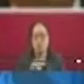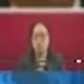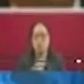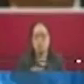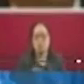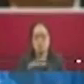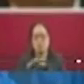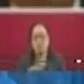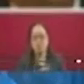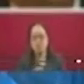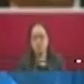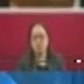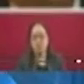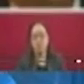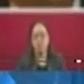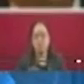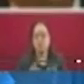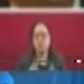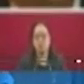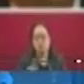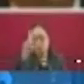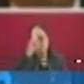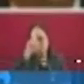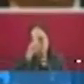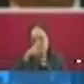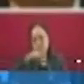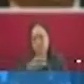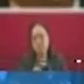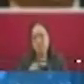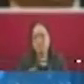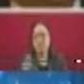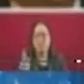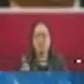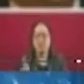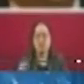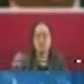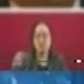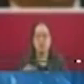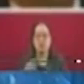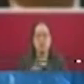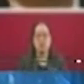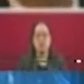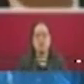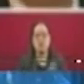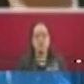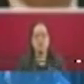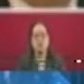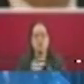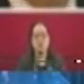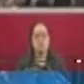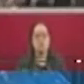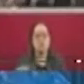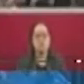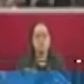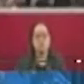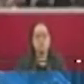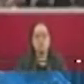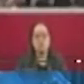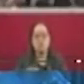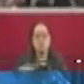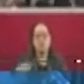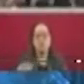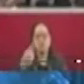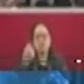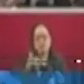esto? Porque, a ver, yo no puedo entender que teniendo Morena 3 diputados en el Congreso, 21 casi